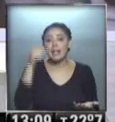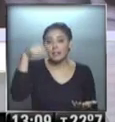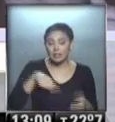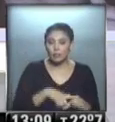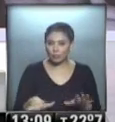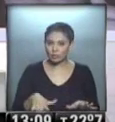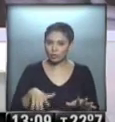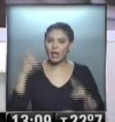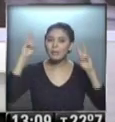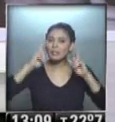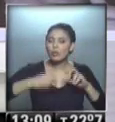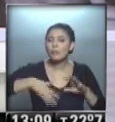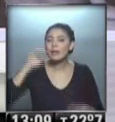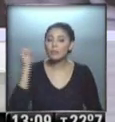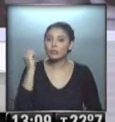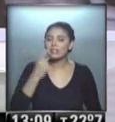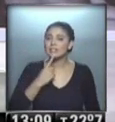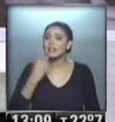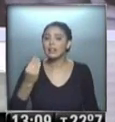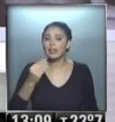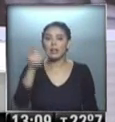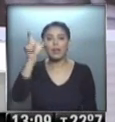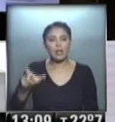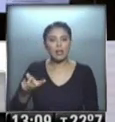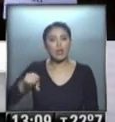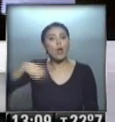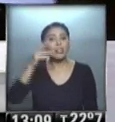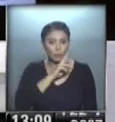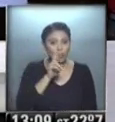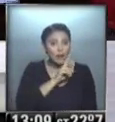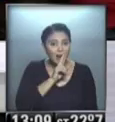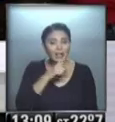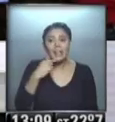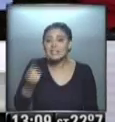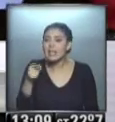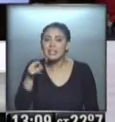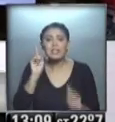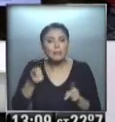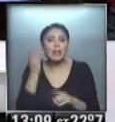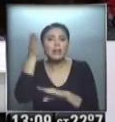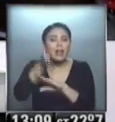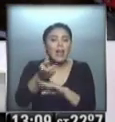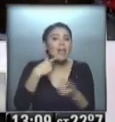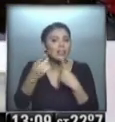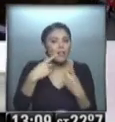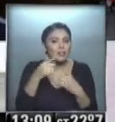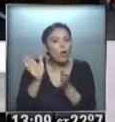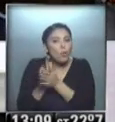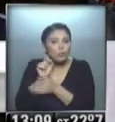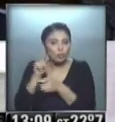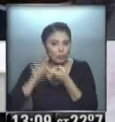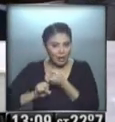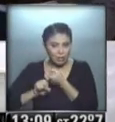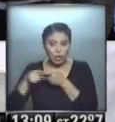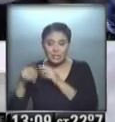en la investigación, lo más inquietante es lo que declaró en fiscalía otra mujer, que dijo que fue a una entrevista con su marido a ese lugar